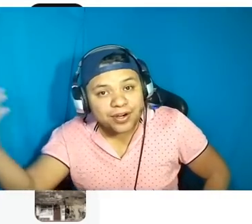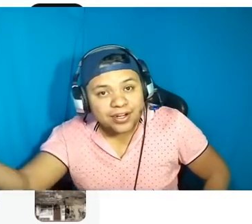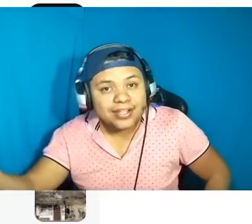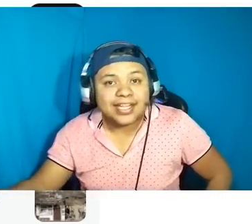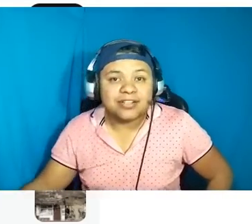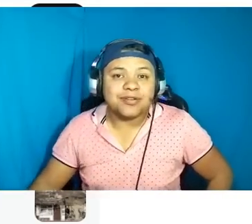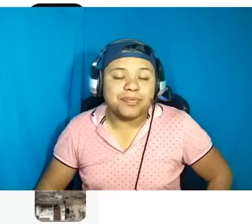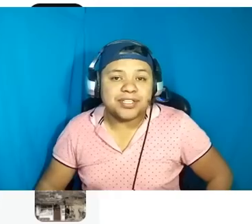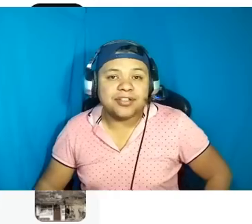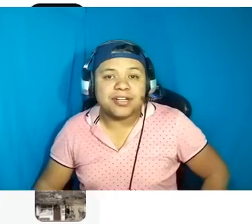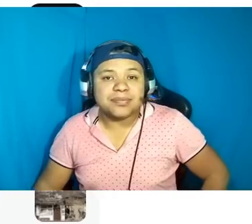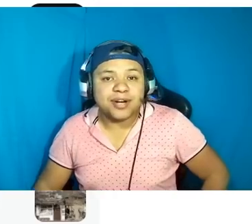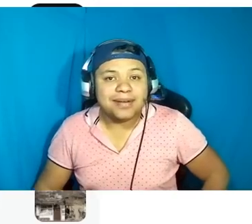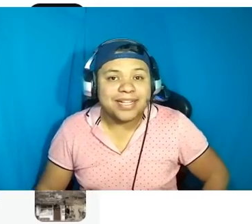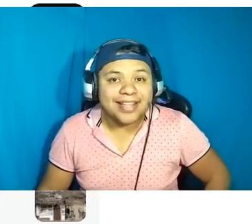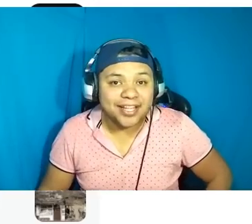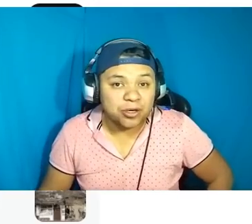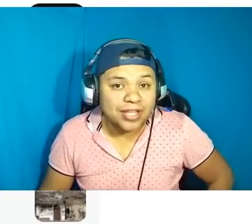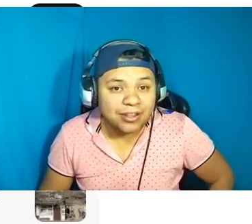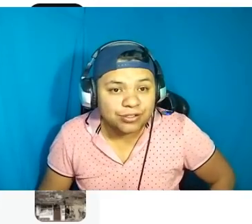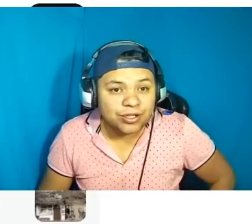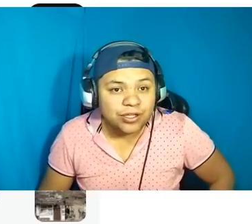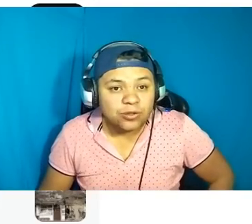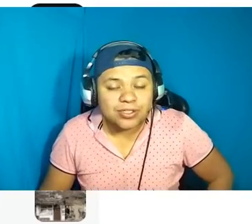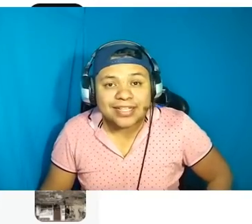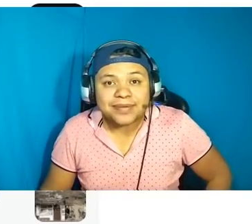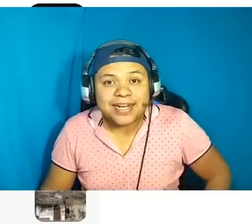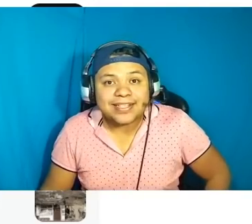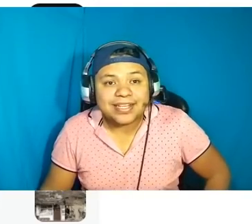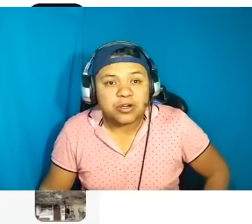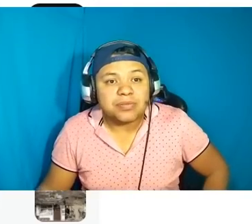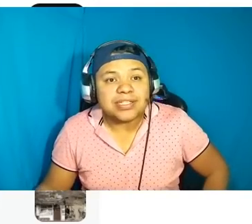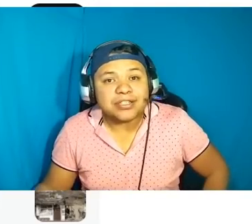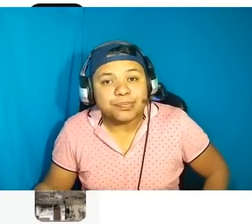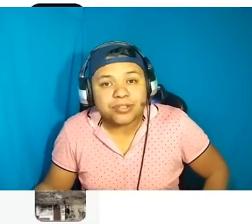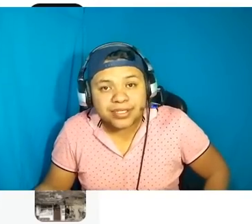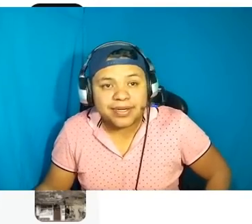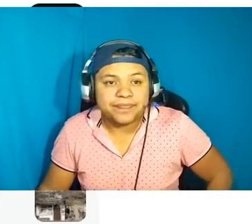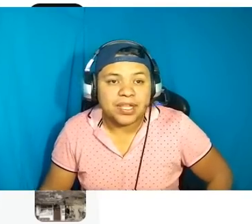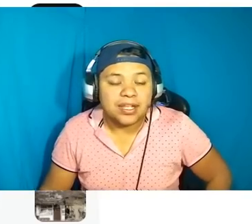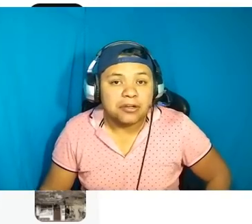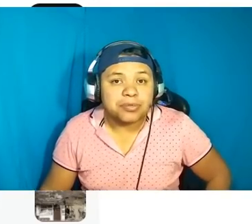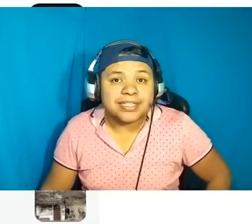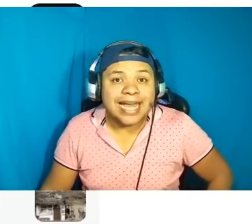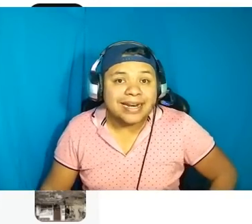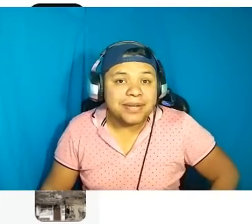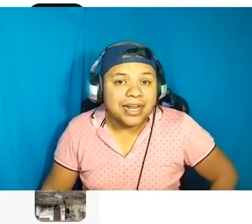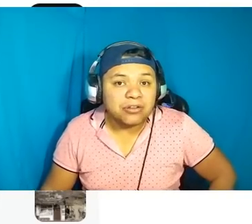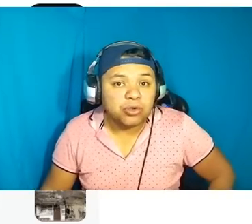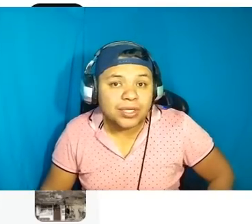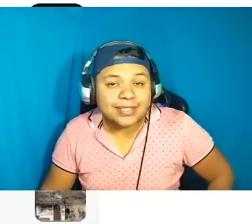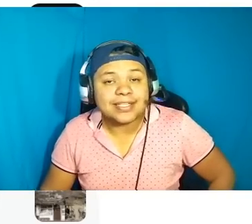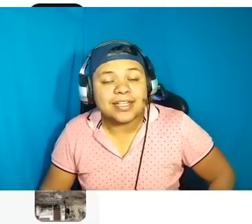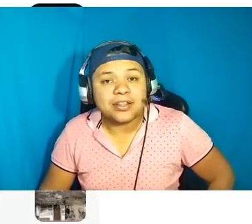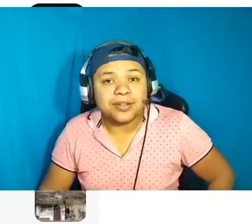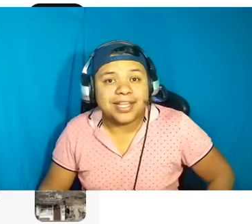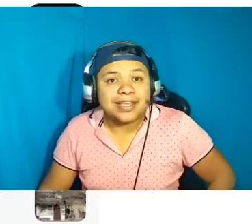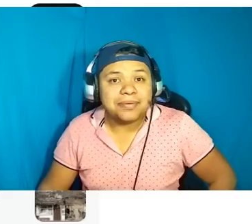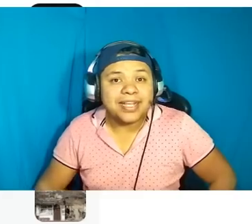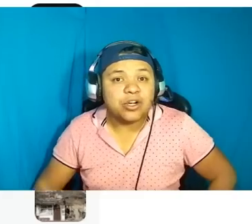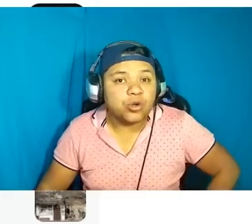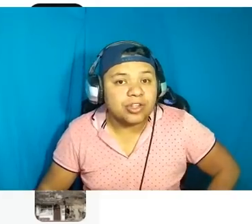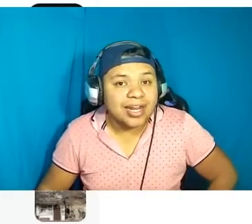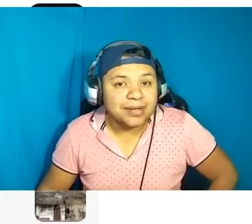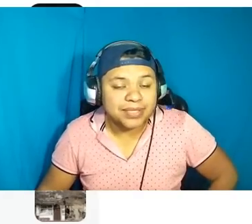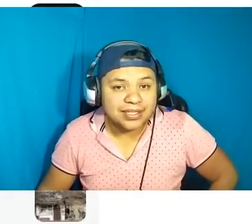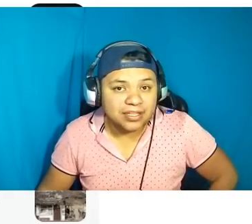de los opositores moralmente derrotados ustedes van a decir cómo es eso posible pues ya revelaron tweets donde ella